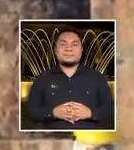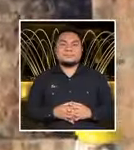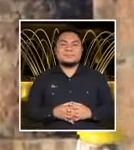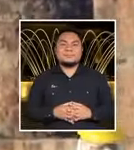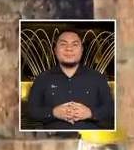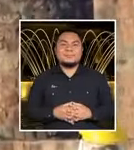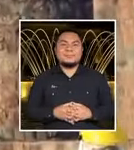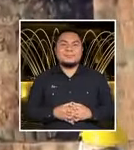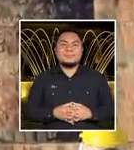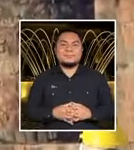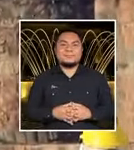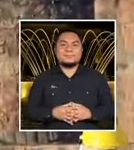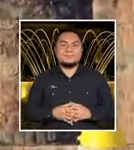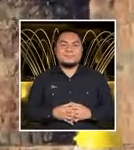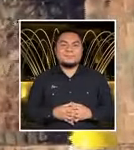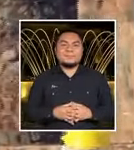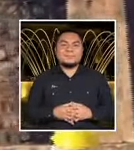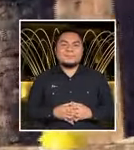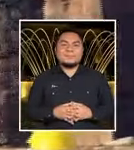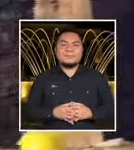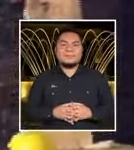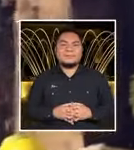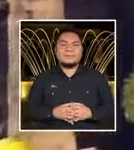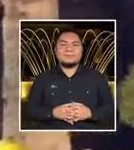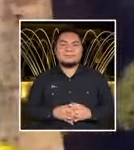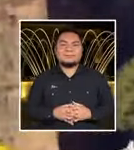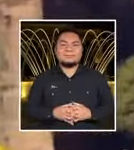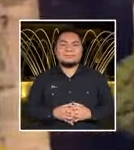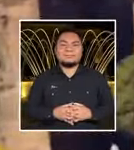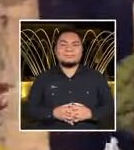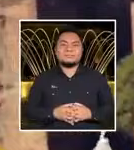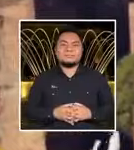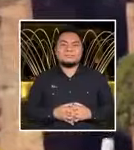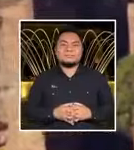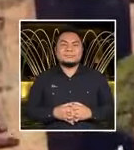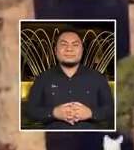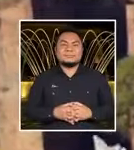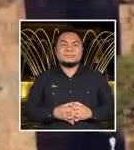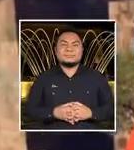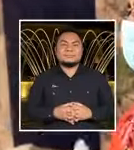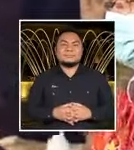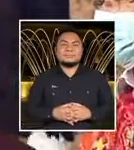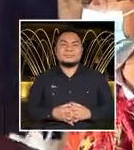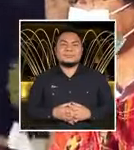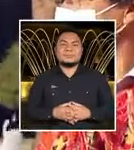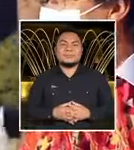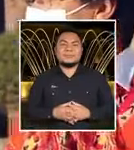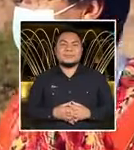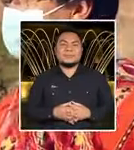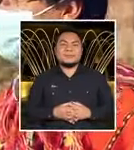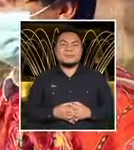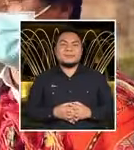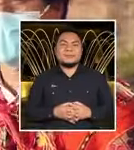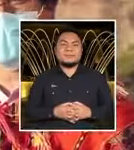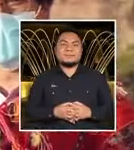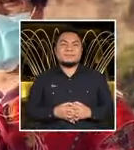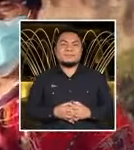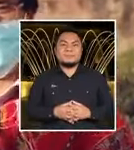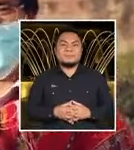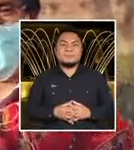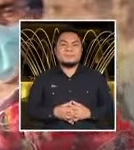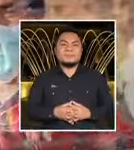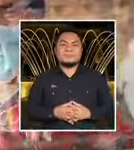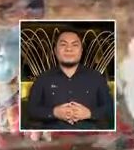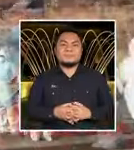Inkakuna gruminjina, aukikuna pakariskanjina, jinayata,